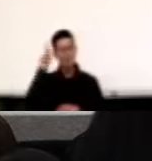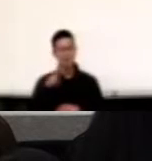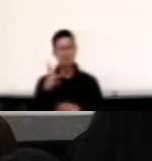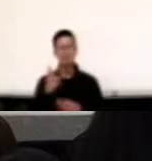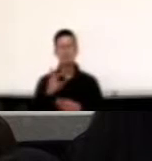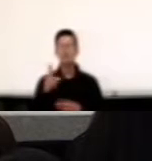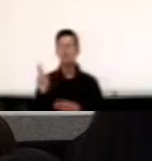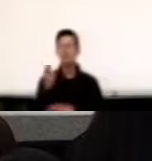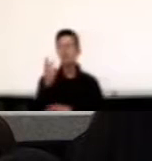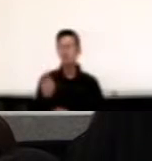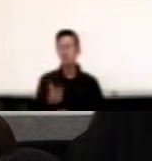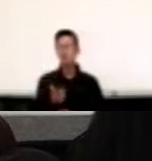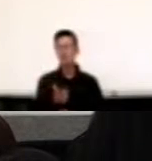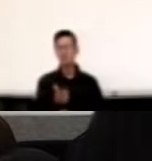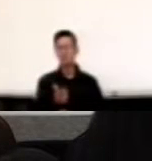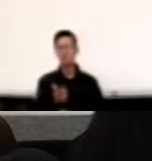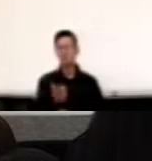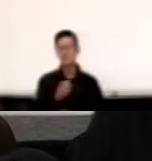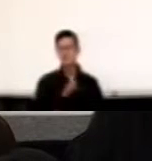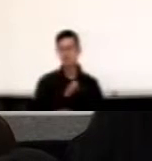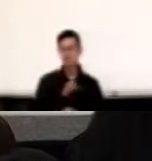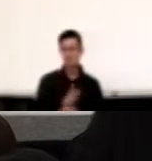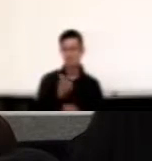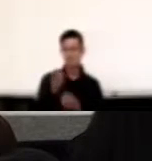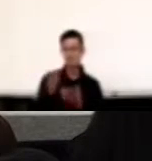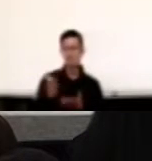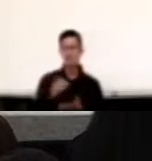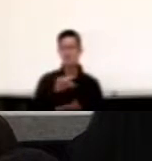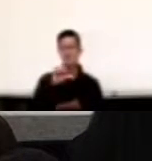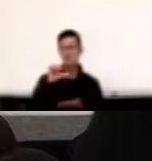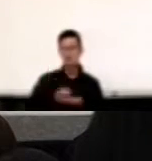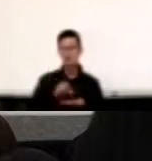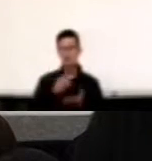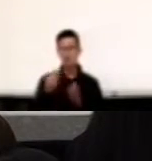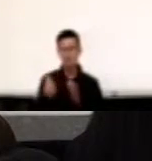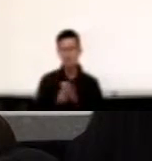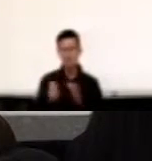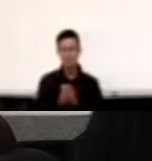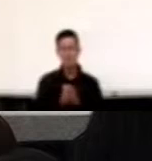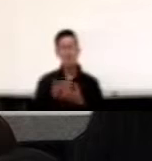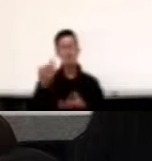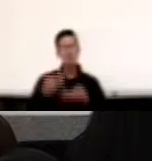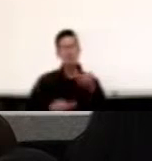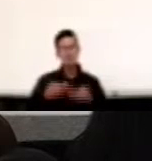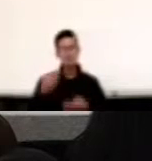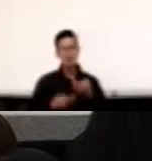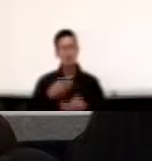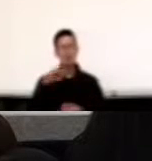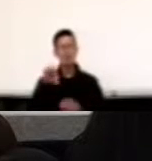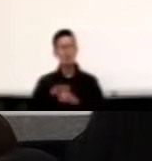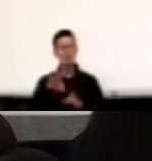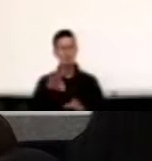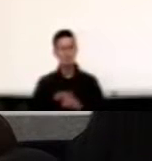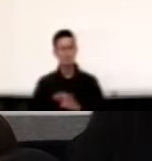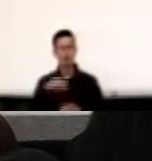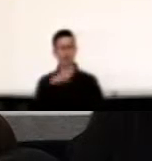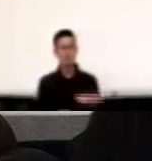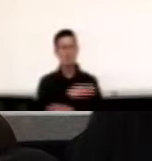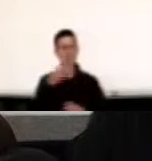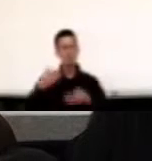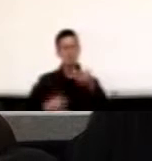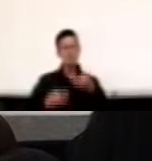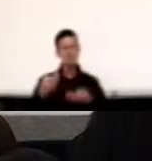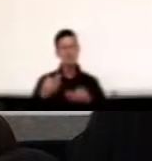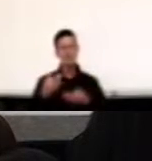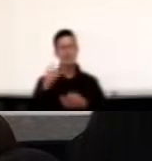Guanajuato. Cursó la especialidad en Justicia Electoral en el Centro de Capacitación del Tribunal Electoral del Poder Judicial de la Federación. Actualmente estudia